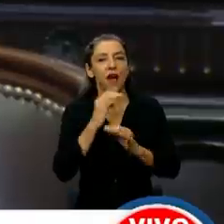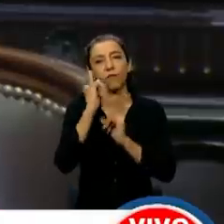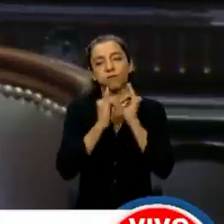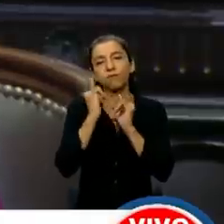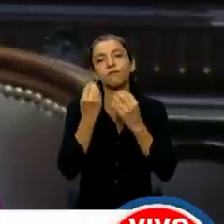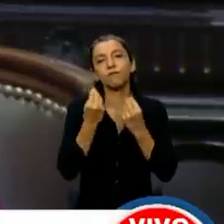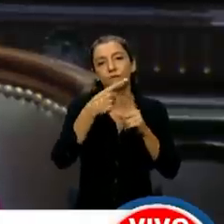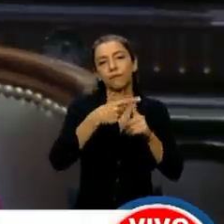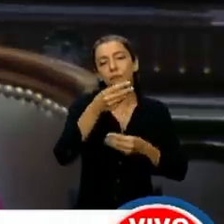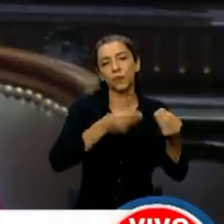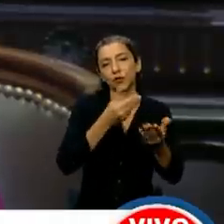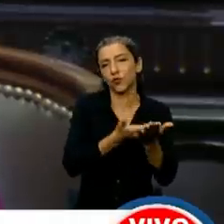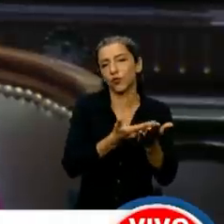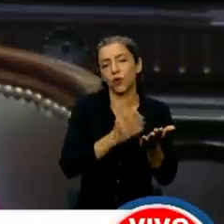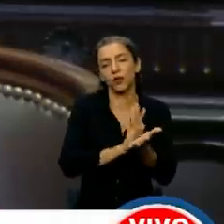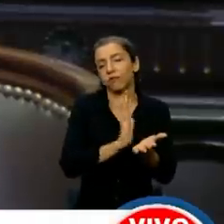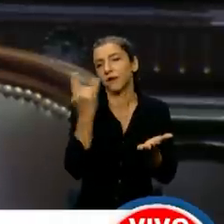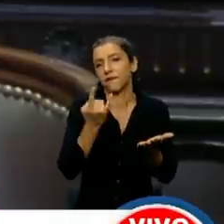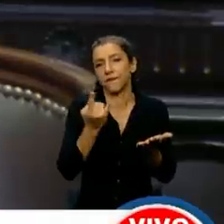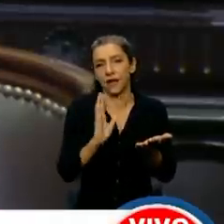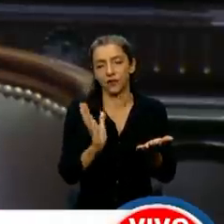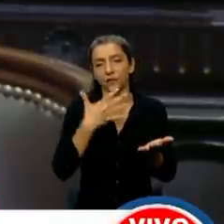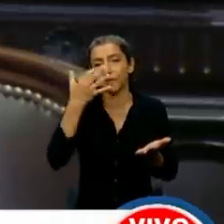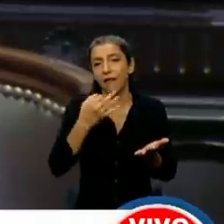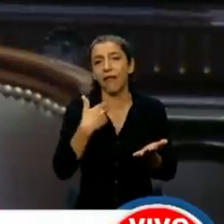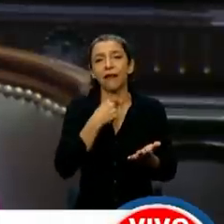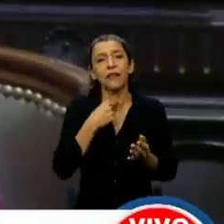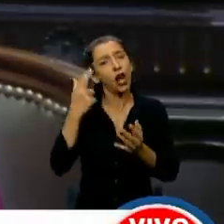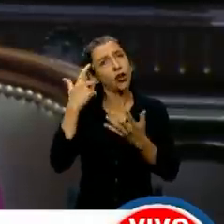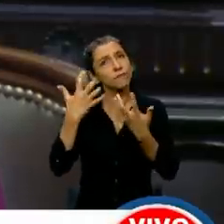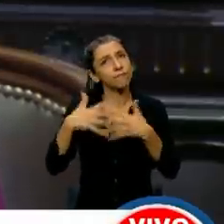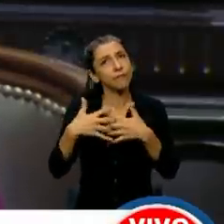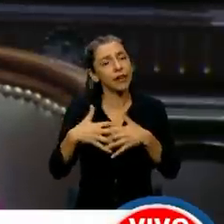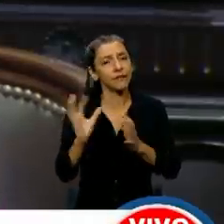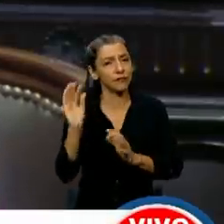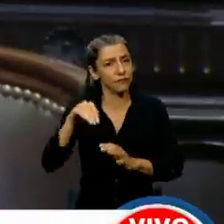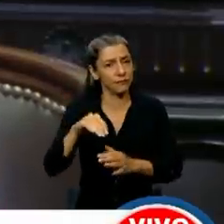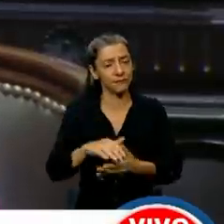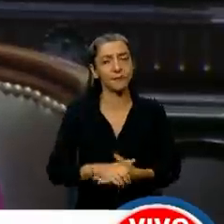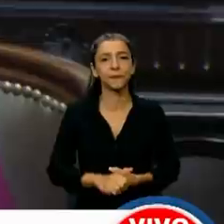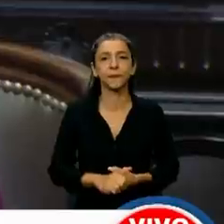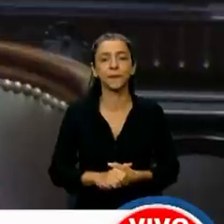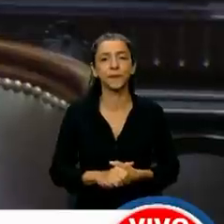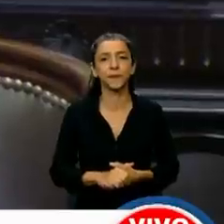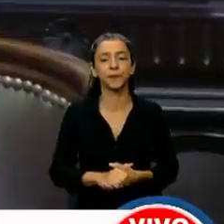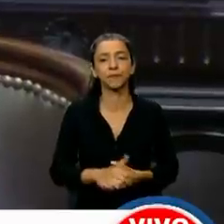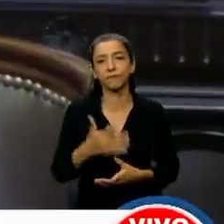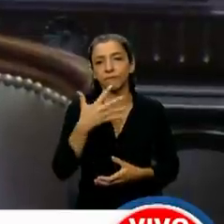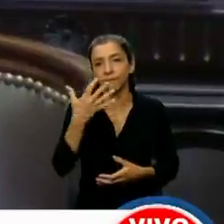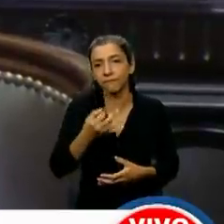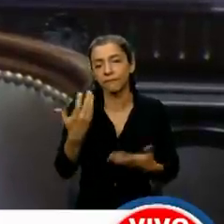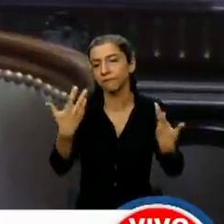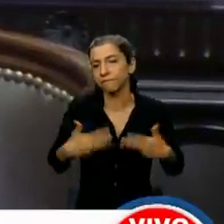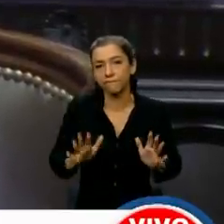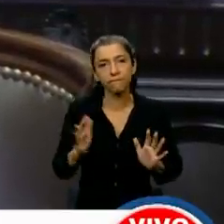es irreal pero la verdad es que me gustaría hacer algunas reflexiones al respecto sinceramente después de las